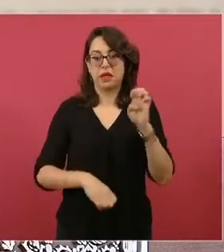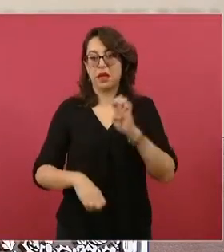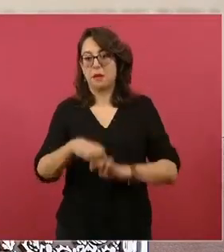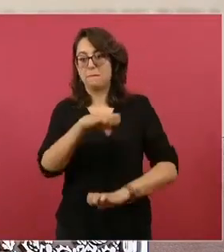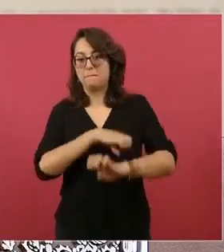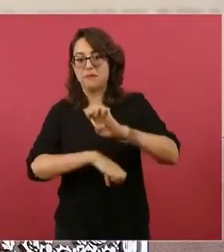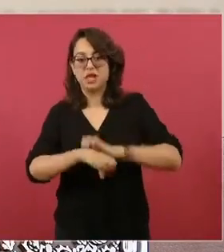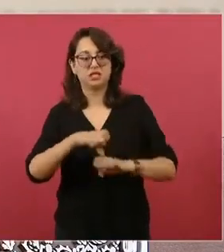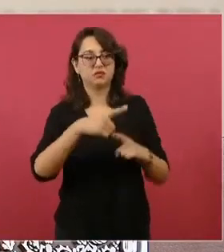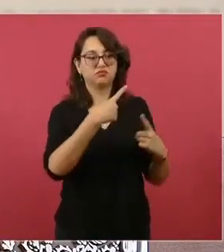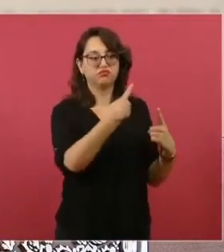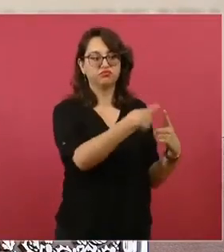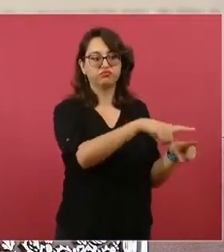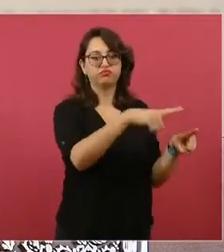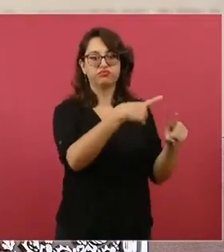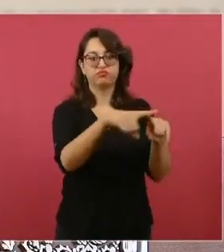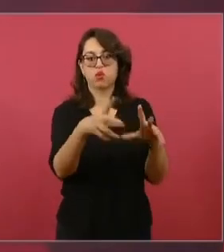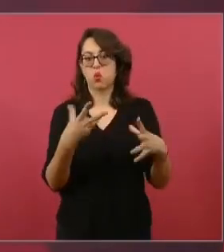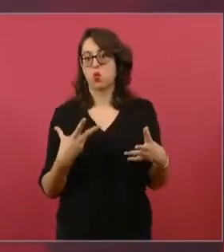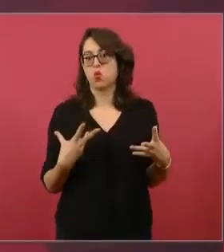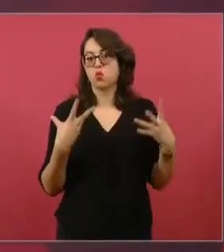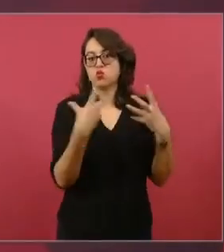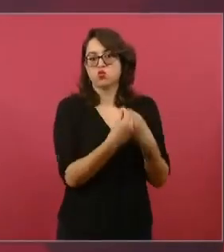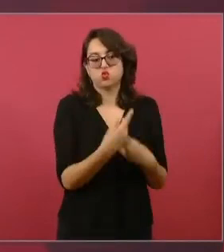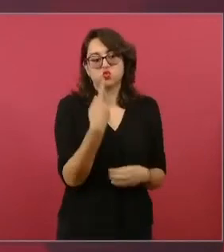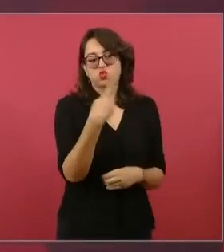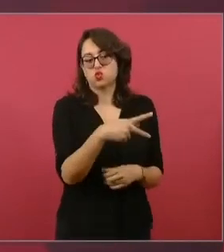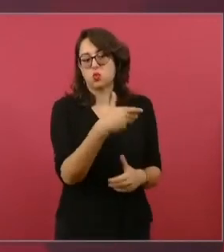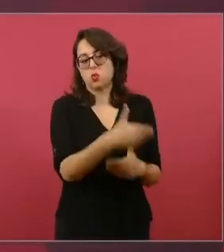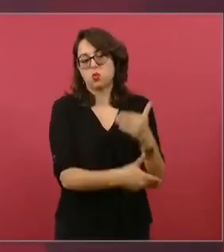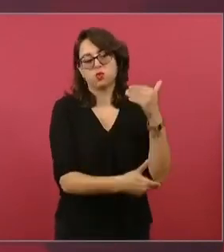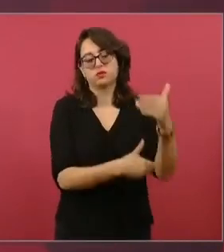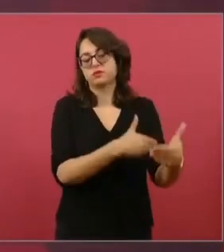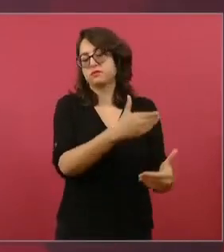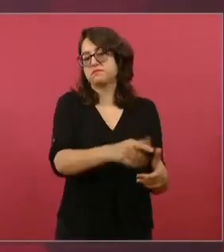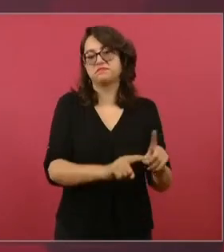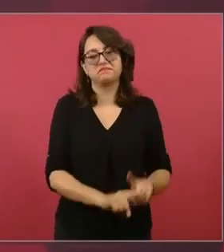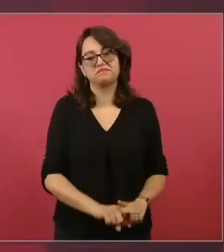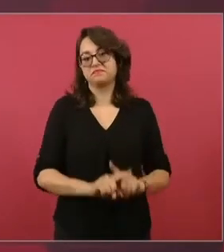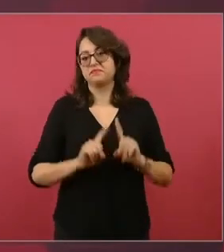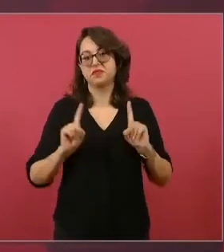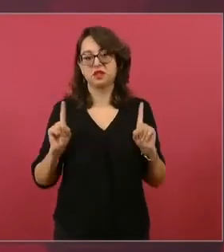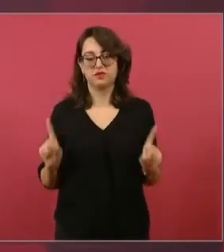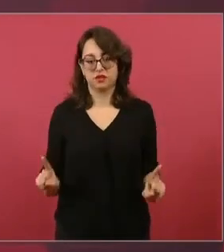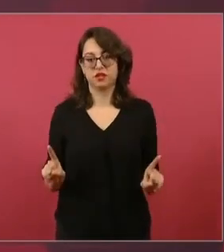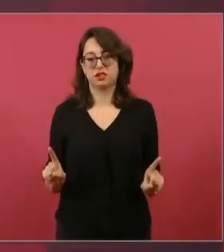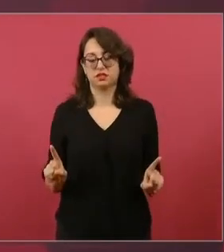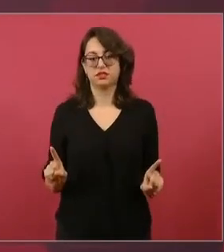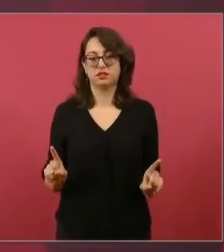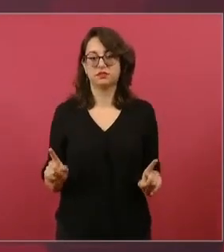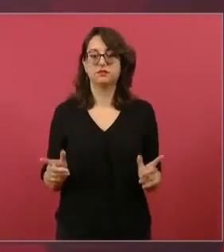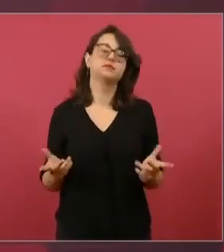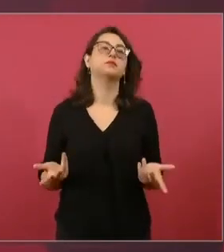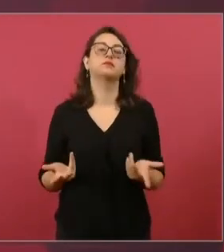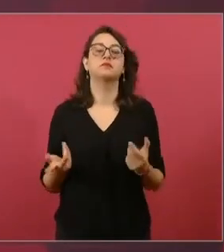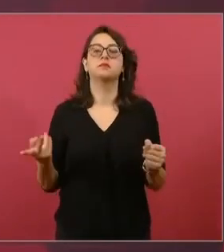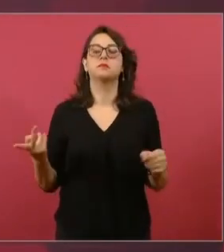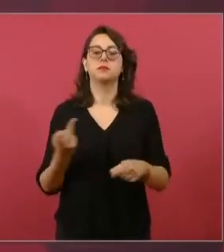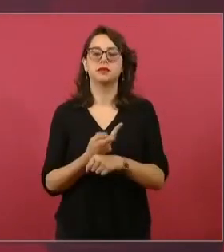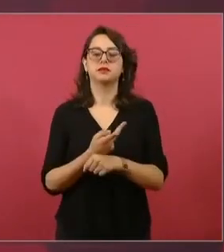Ya hemos hablado de que cuando ellos